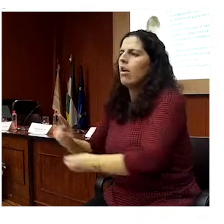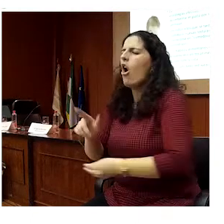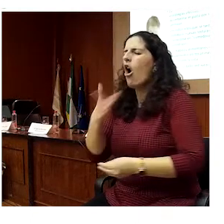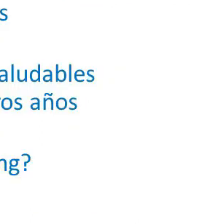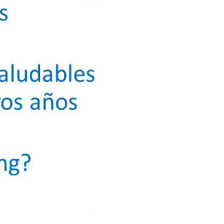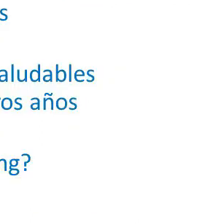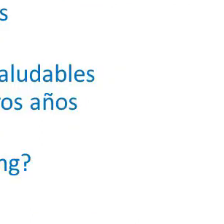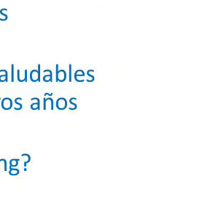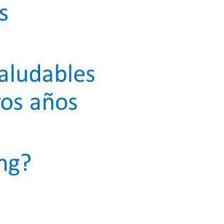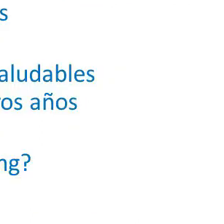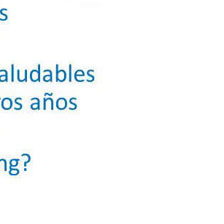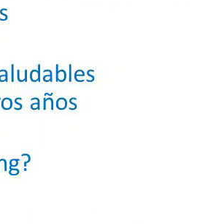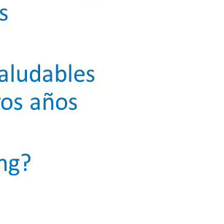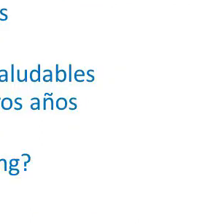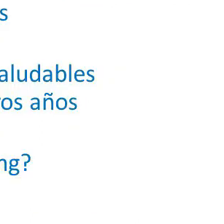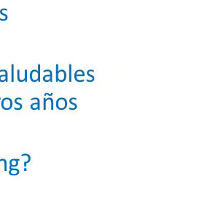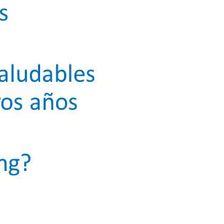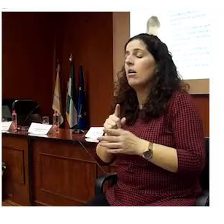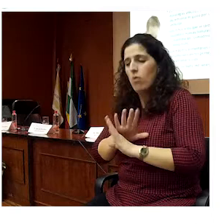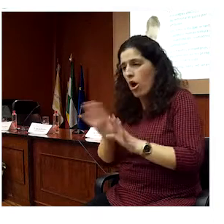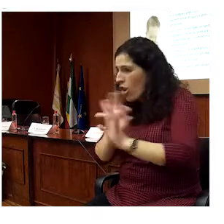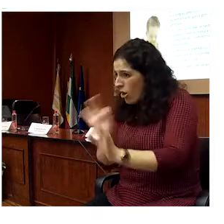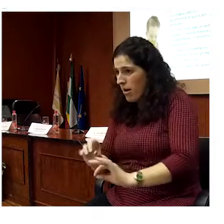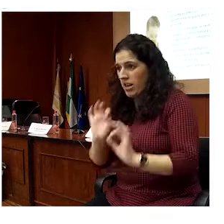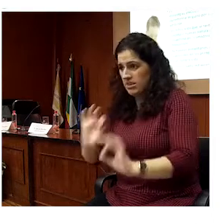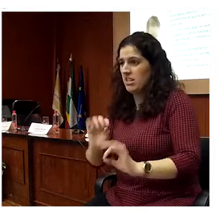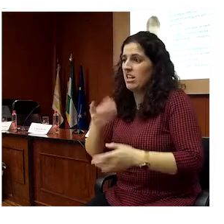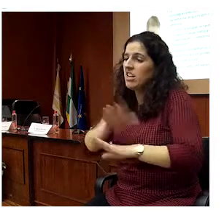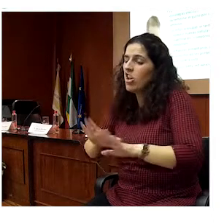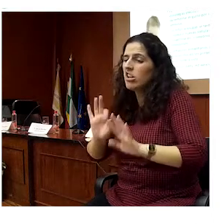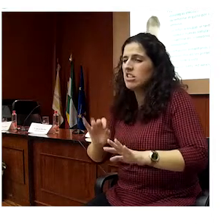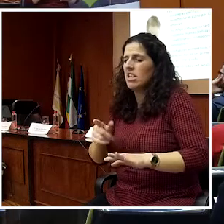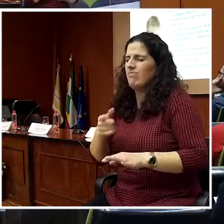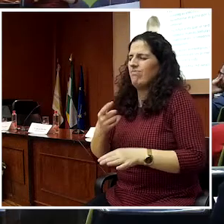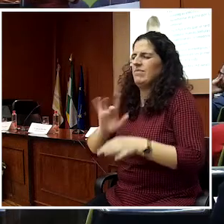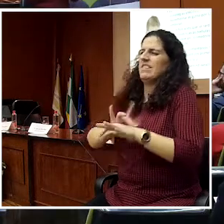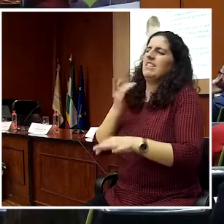color o no le guste la textura. Es normal. Los niños nacen